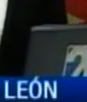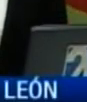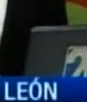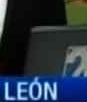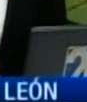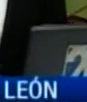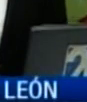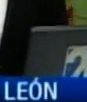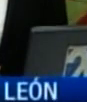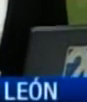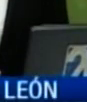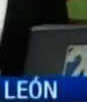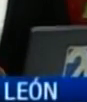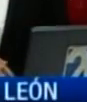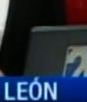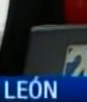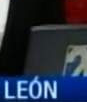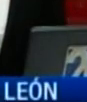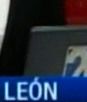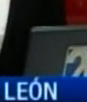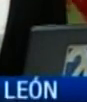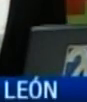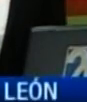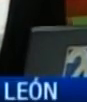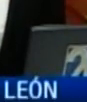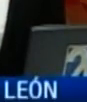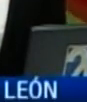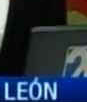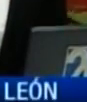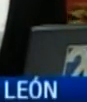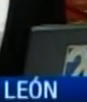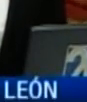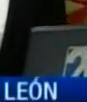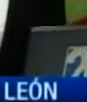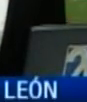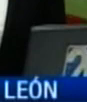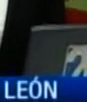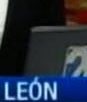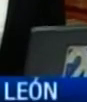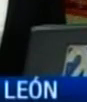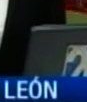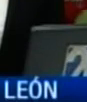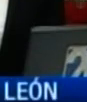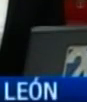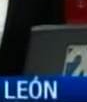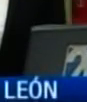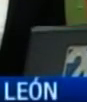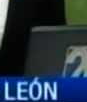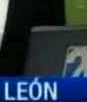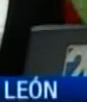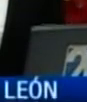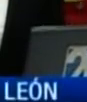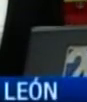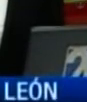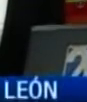escrito su último informe a la Nación y fue despedido por los asistentes al evento, luego de imponer la banda a su coideario Lenín